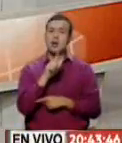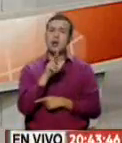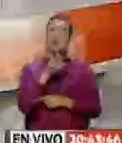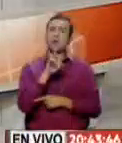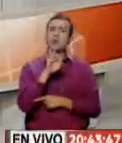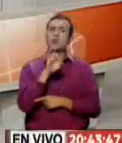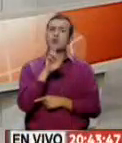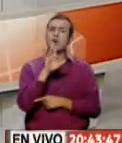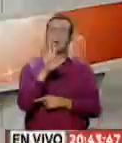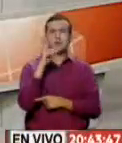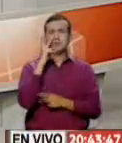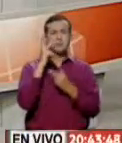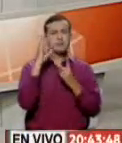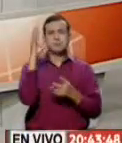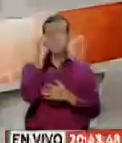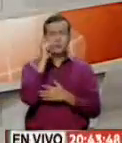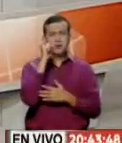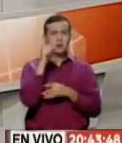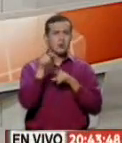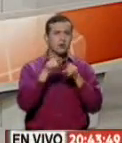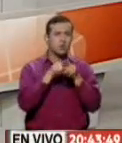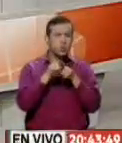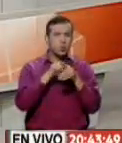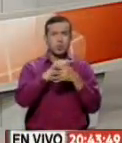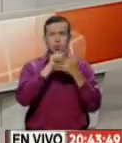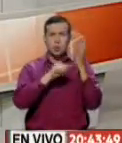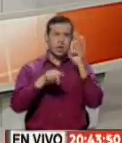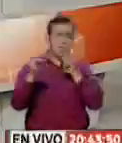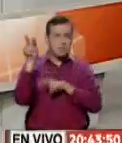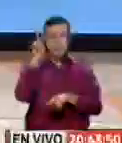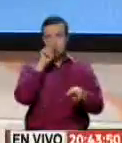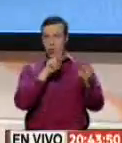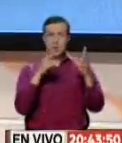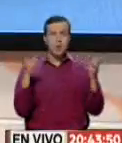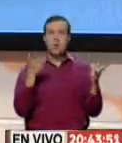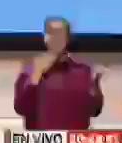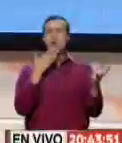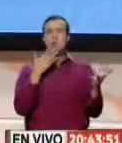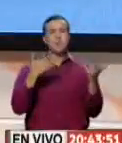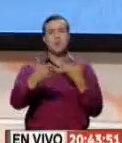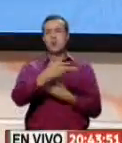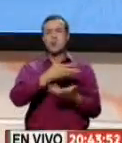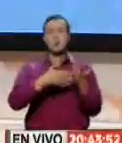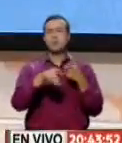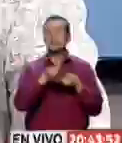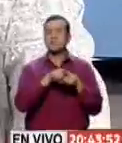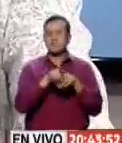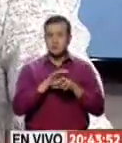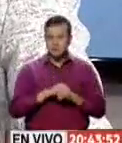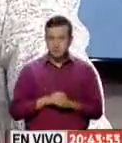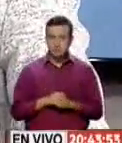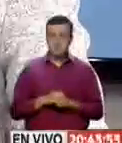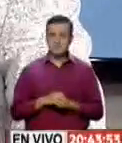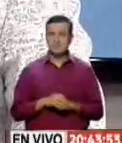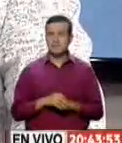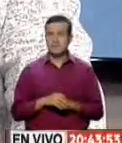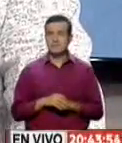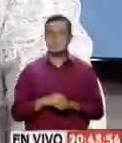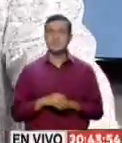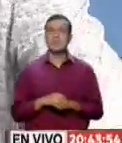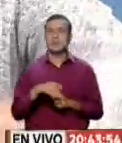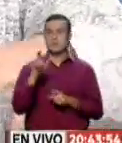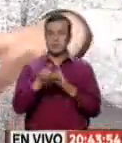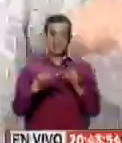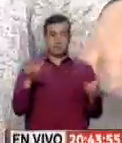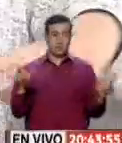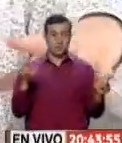es lo que ustedes tomaron en cuenta dentro del reality? ¿Qué es lo que evaluaron? Un poco, ¿cuál fue la dinámica de este concurso? Bueno, no queríamos participantes